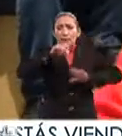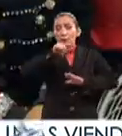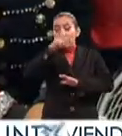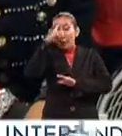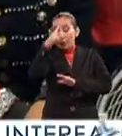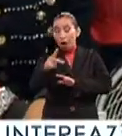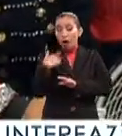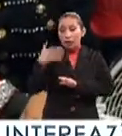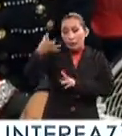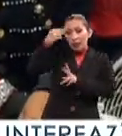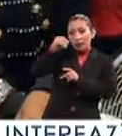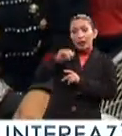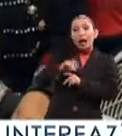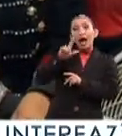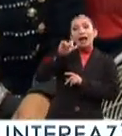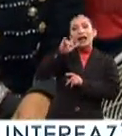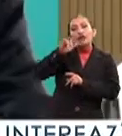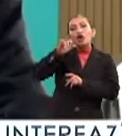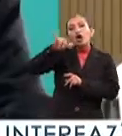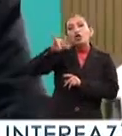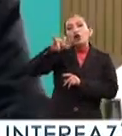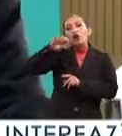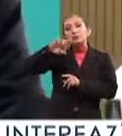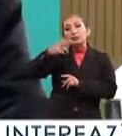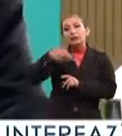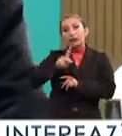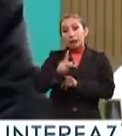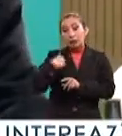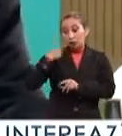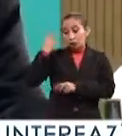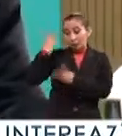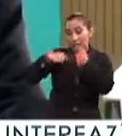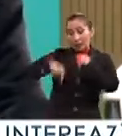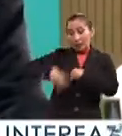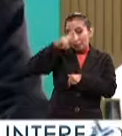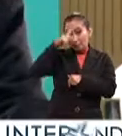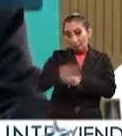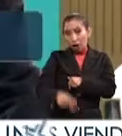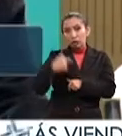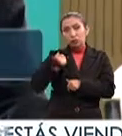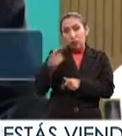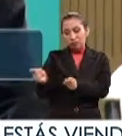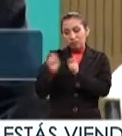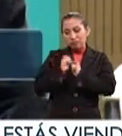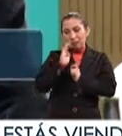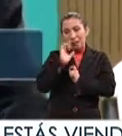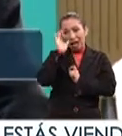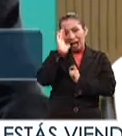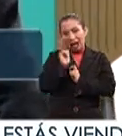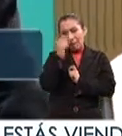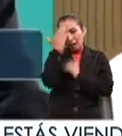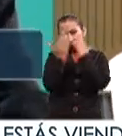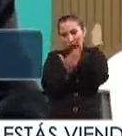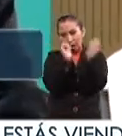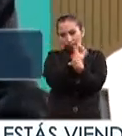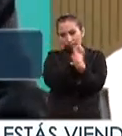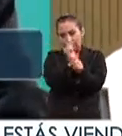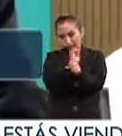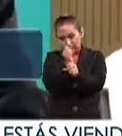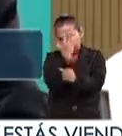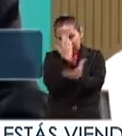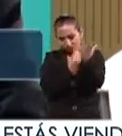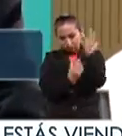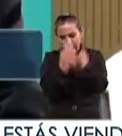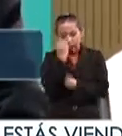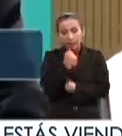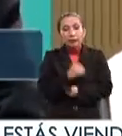y discípulo de Alejandro Jodorowsky. Cuando llegué aquí a México venía becado para estudiar actuación.